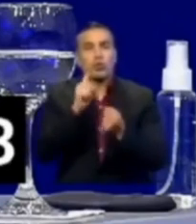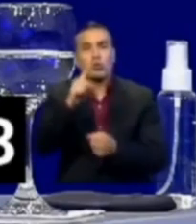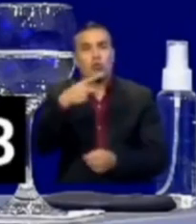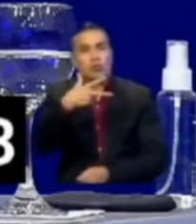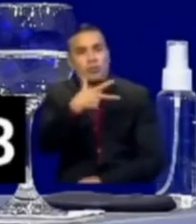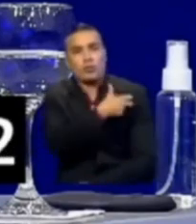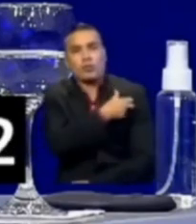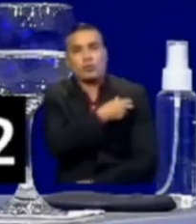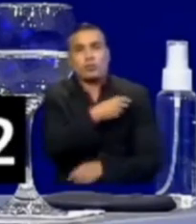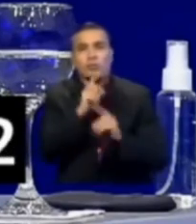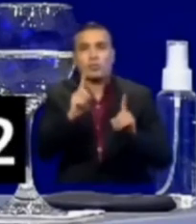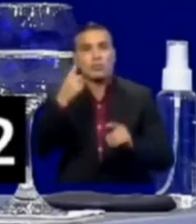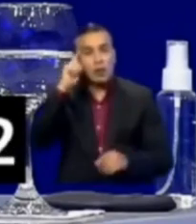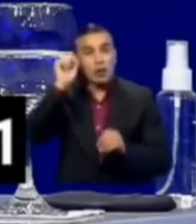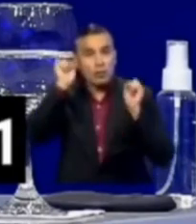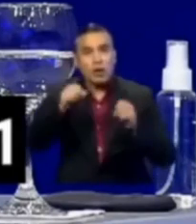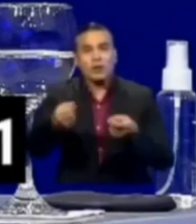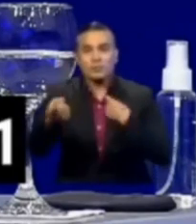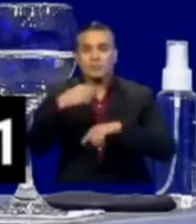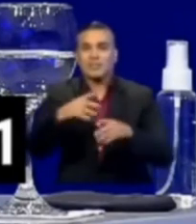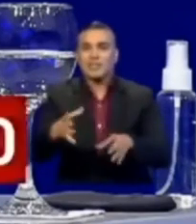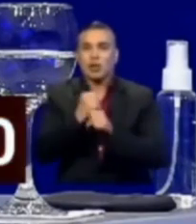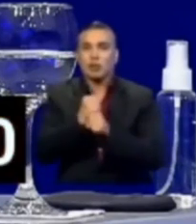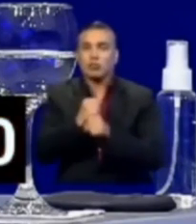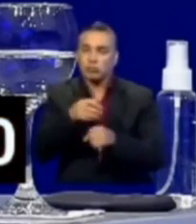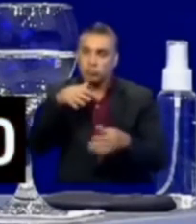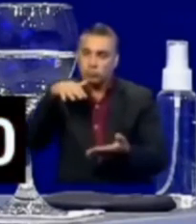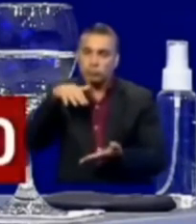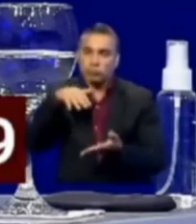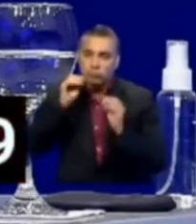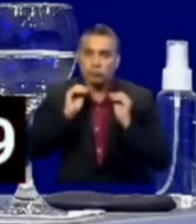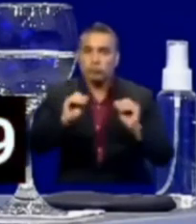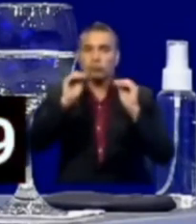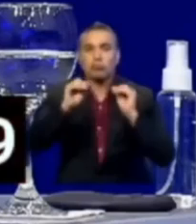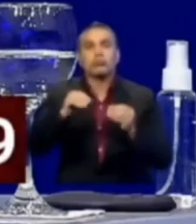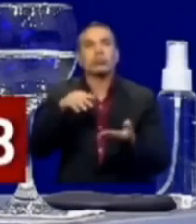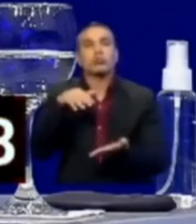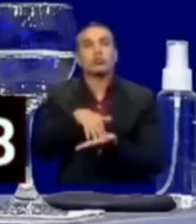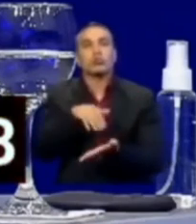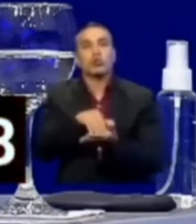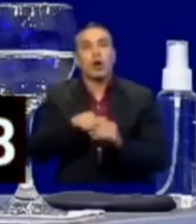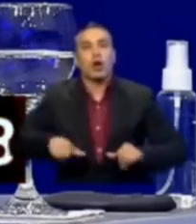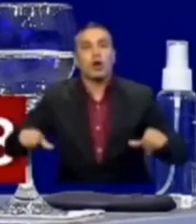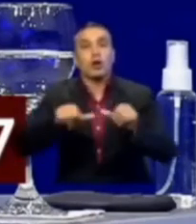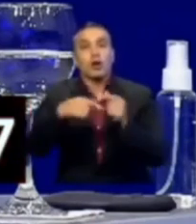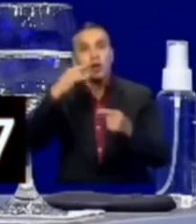la vacunación, para que puedan volver seguros a dar clases y puedan nuestros niños